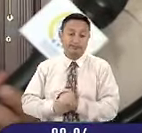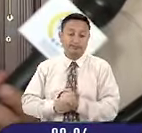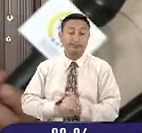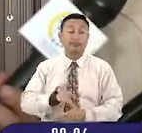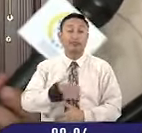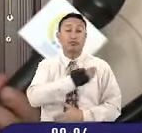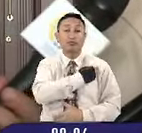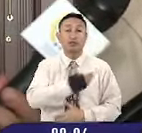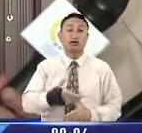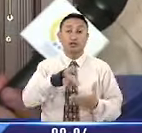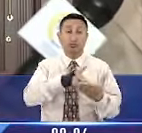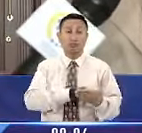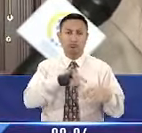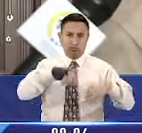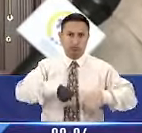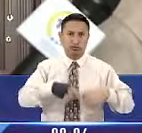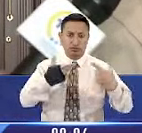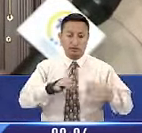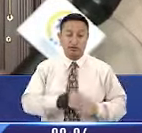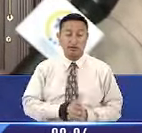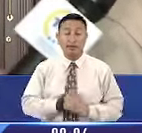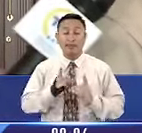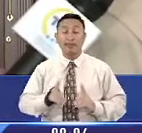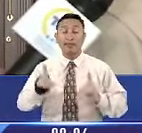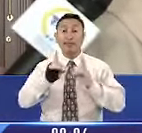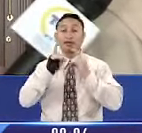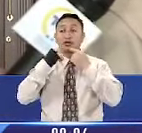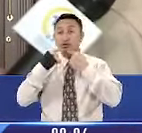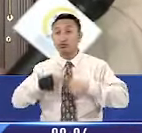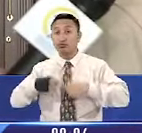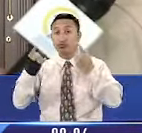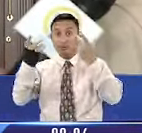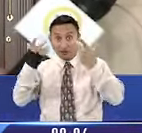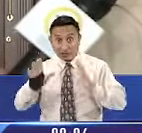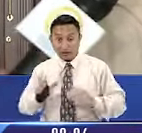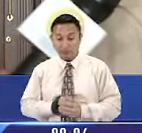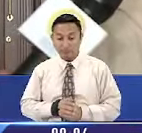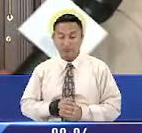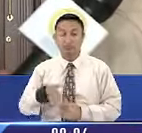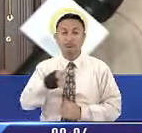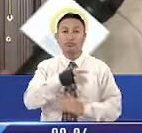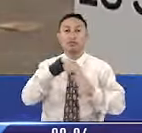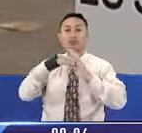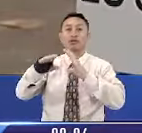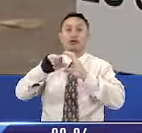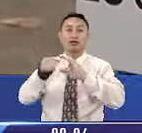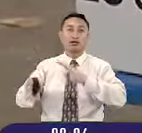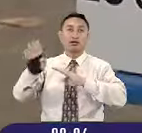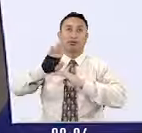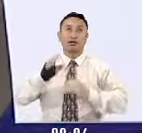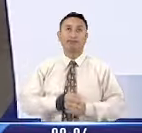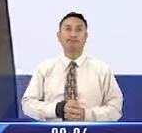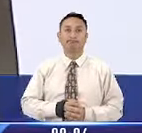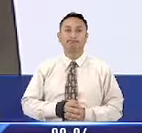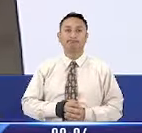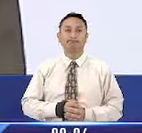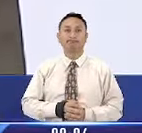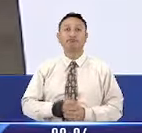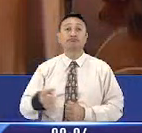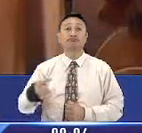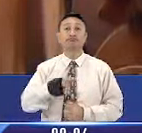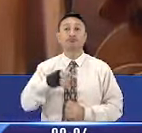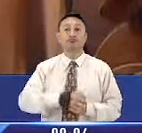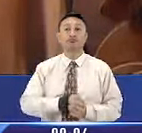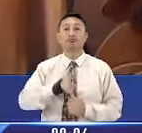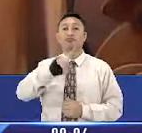tiene listos los proyectos, estamos esperando la proclamación de resultados oficiales y tendrá que enviarlos a la Asamblea. El oficialismo espera que las